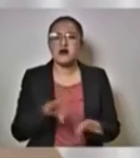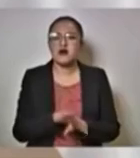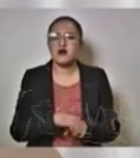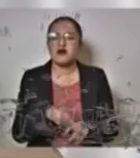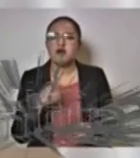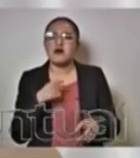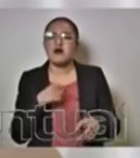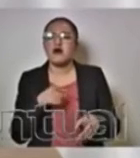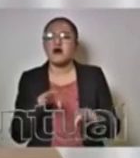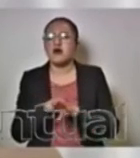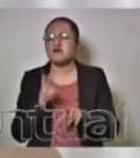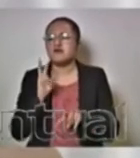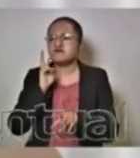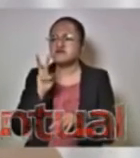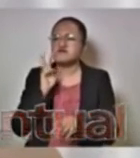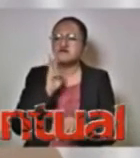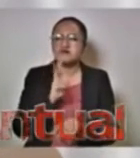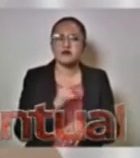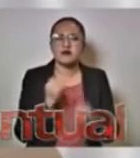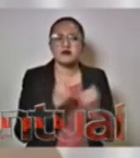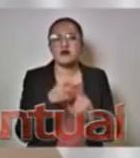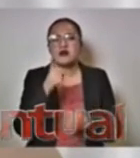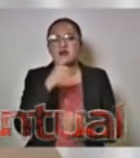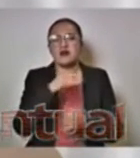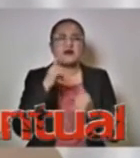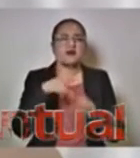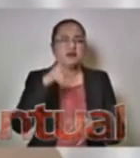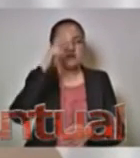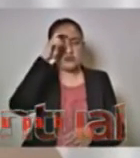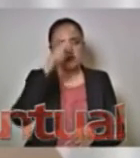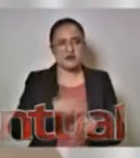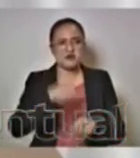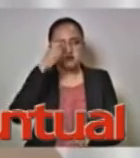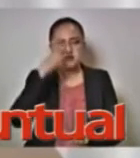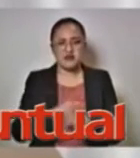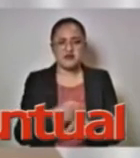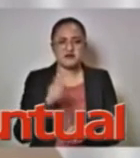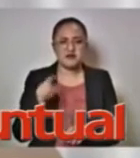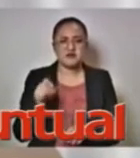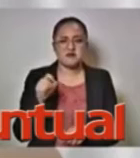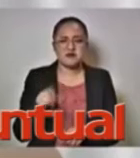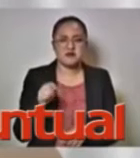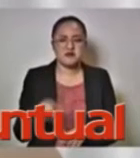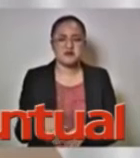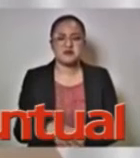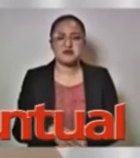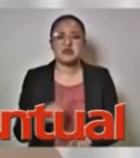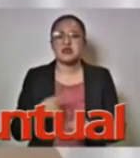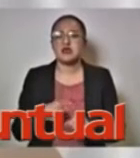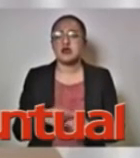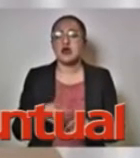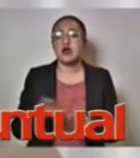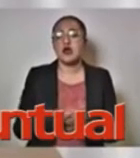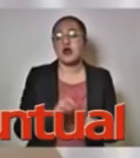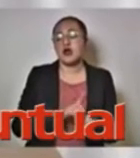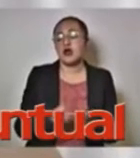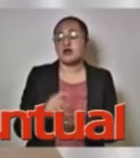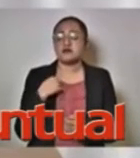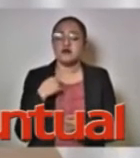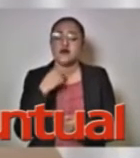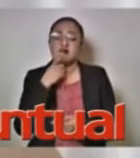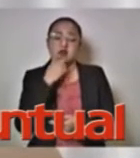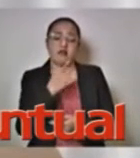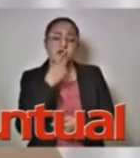de la crítica y hay muchos nefastos y nefastas que ejercen su derecho a la crítica